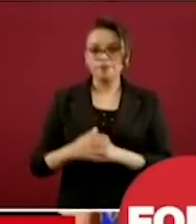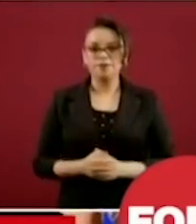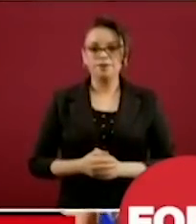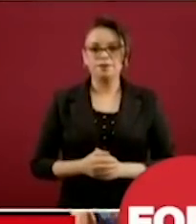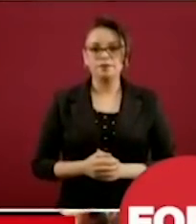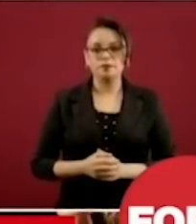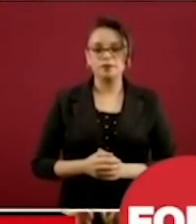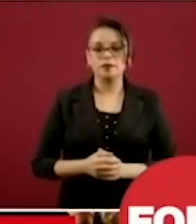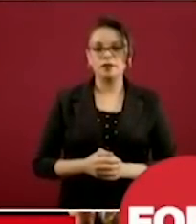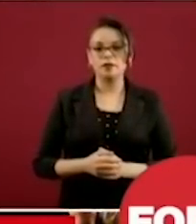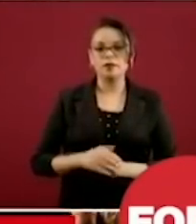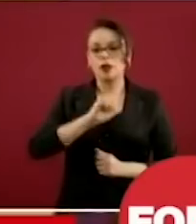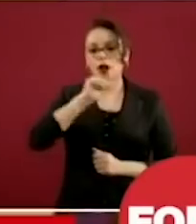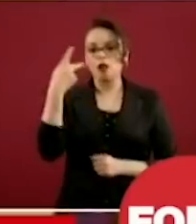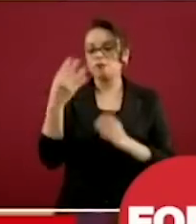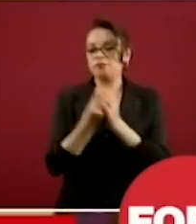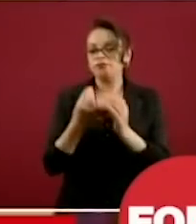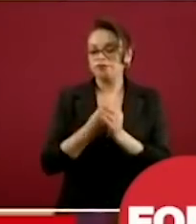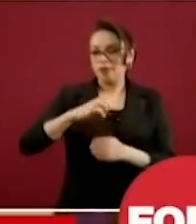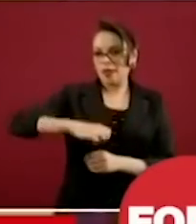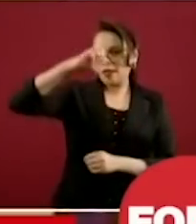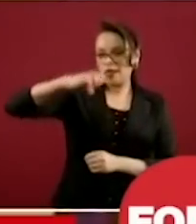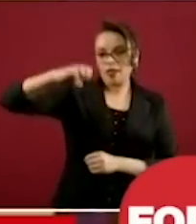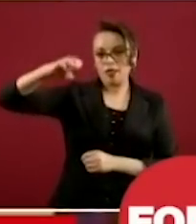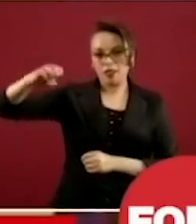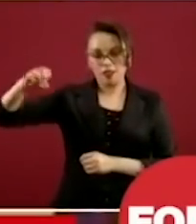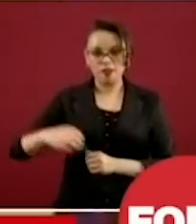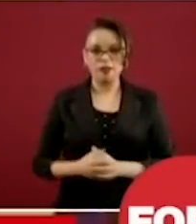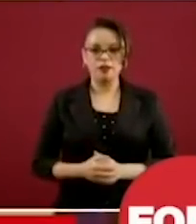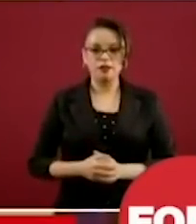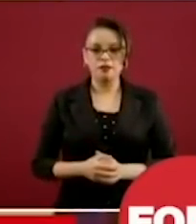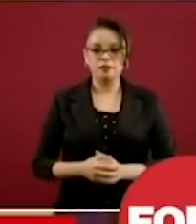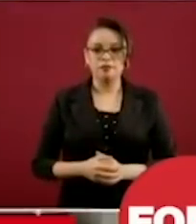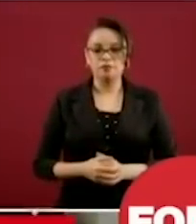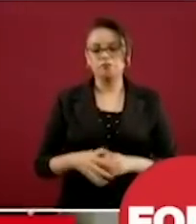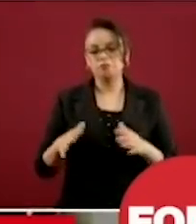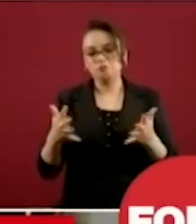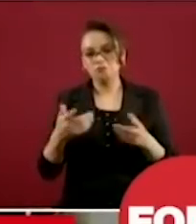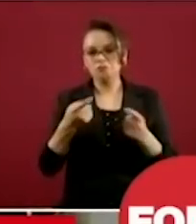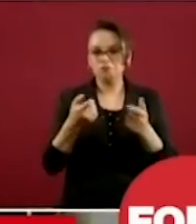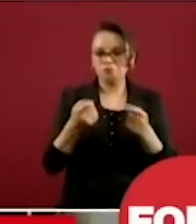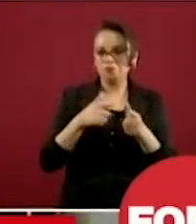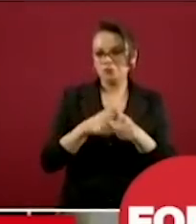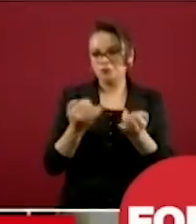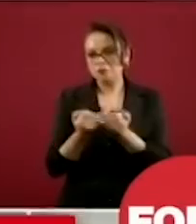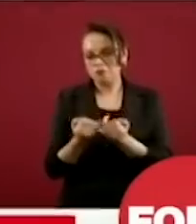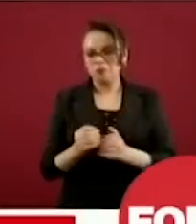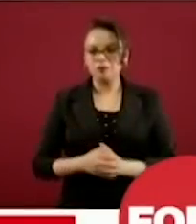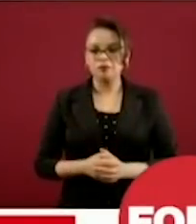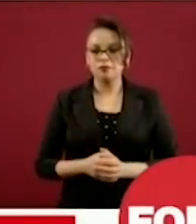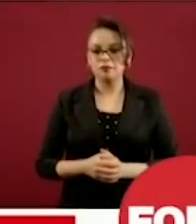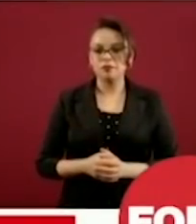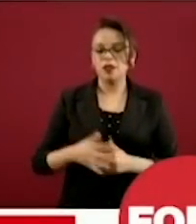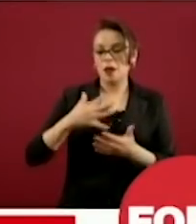por edad. También, como pueden ver, se ha mantenido prácticamente en una tendencia similar, en donde la mayor cantidad de casos son nuestros